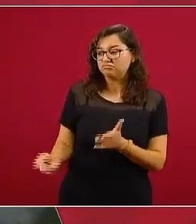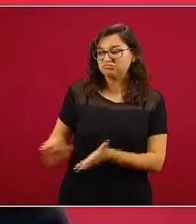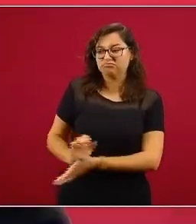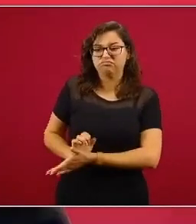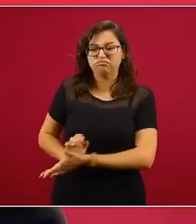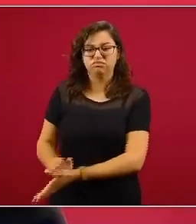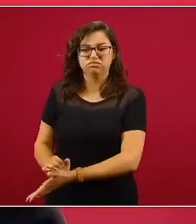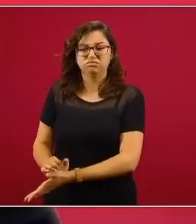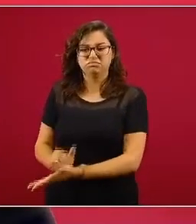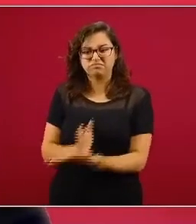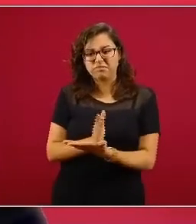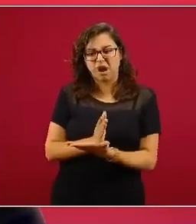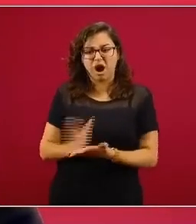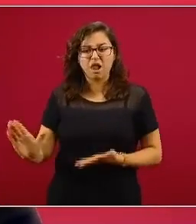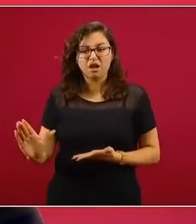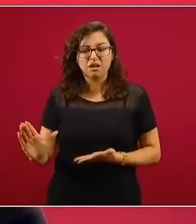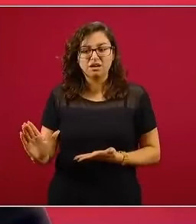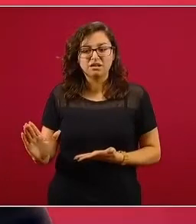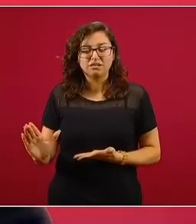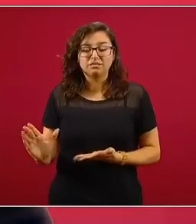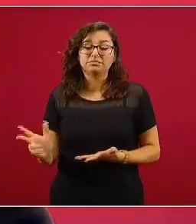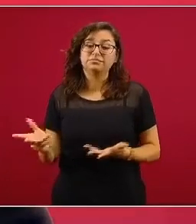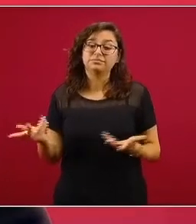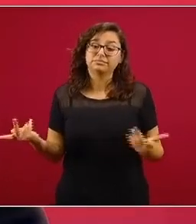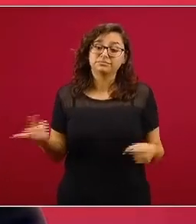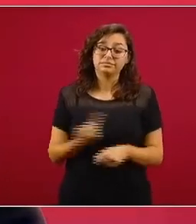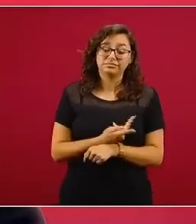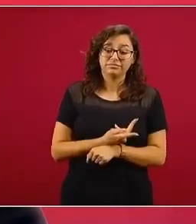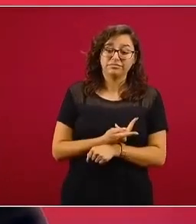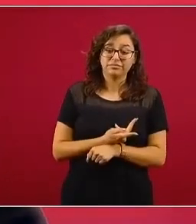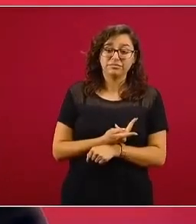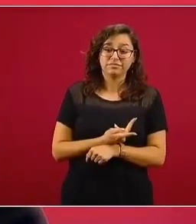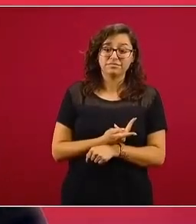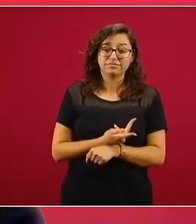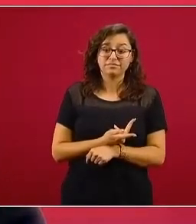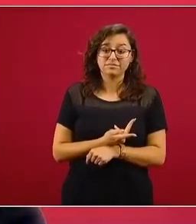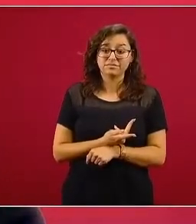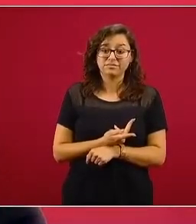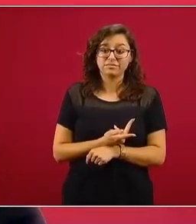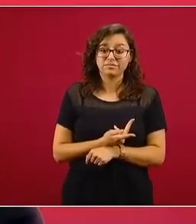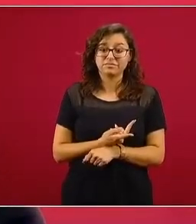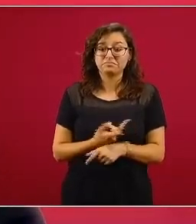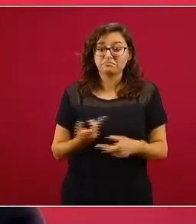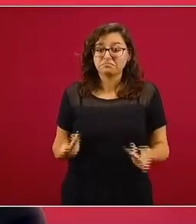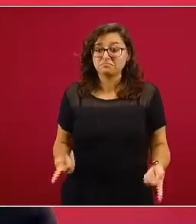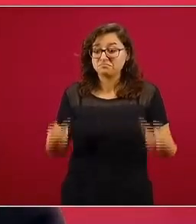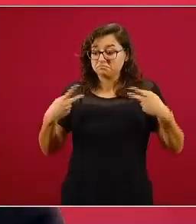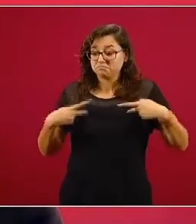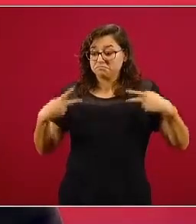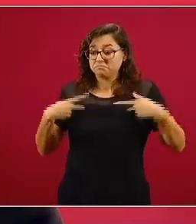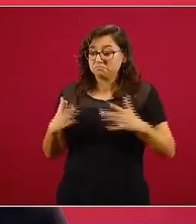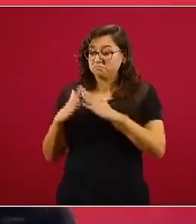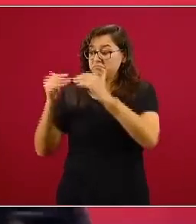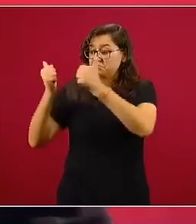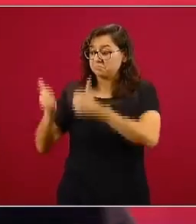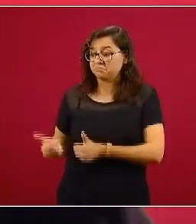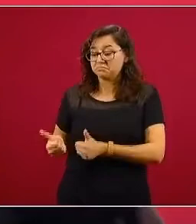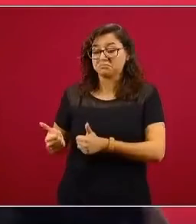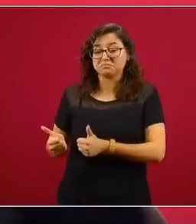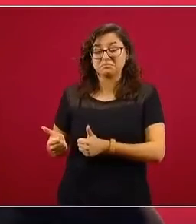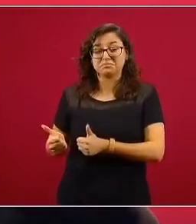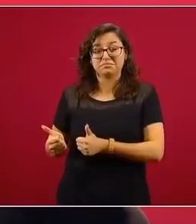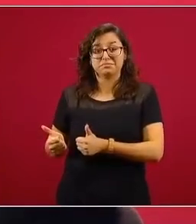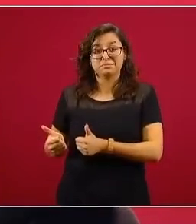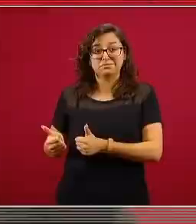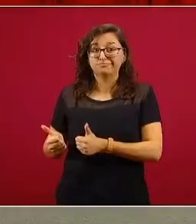población, establece un límite sobre la capacidad de que las personas permanezcan fuera del